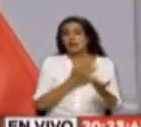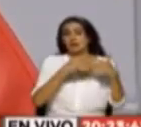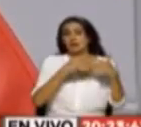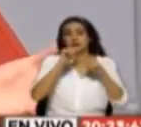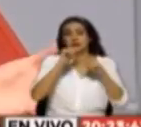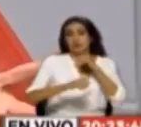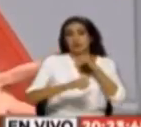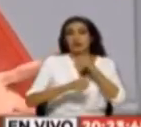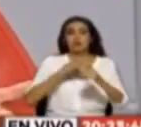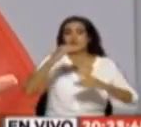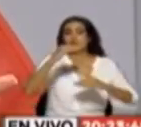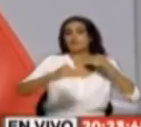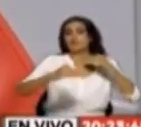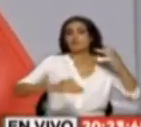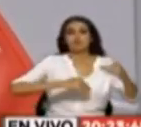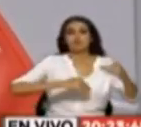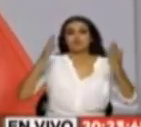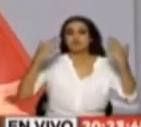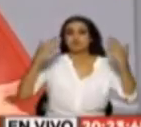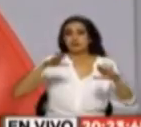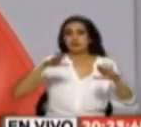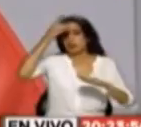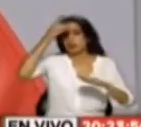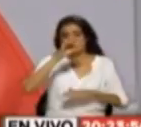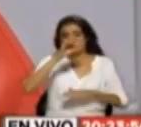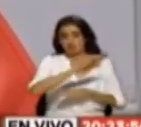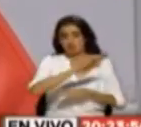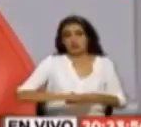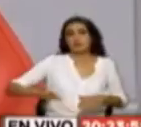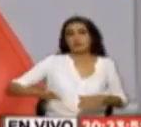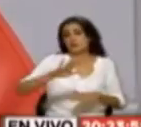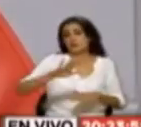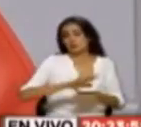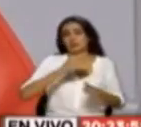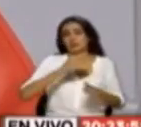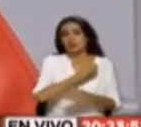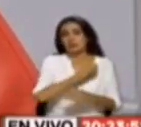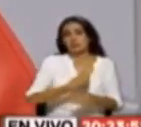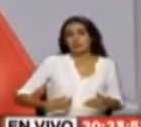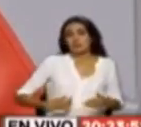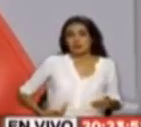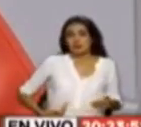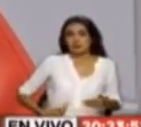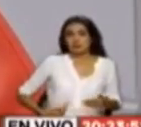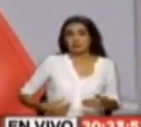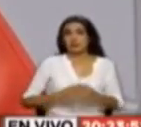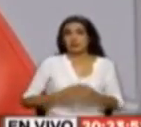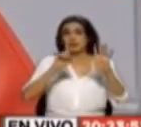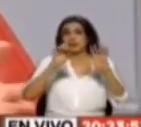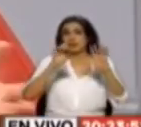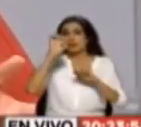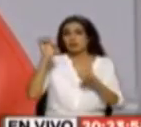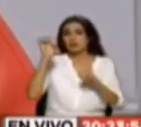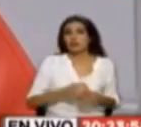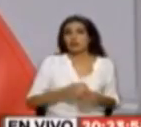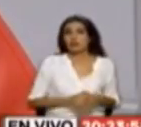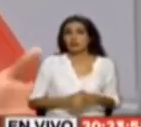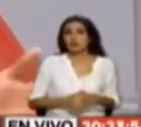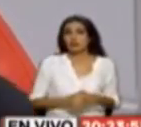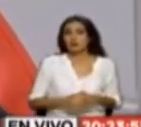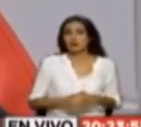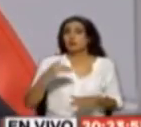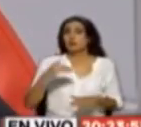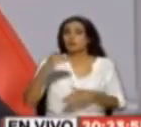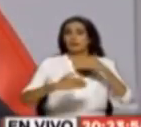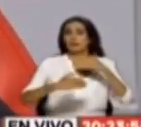obviamente procedió con la designación formal ya como vicepresidenta constitucional de la República el 6 de enero. Y estábamos en medio